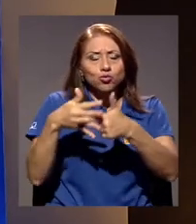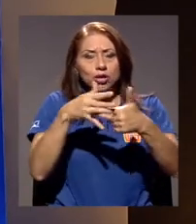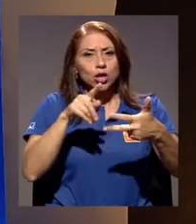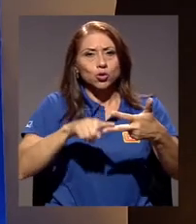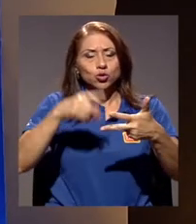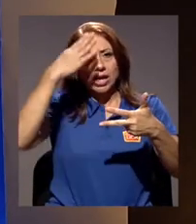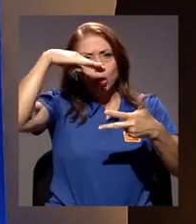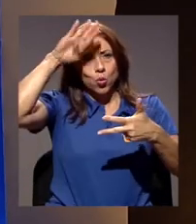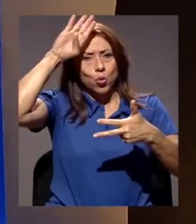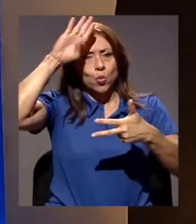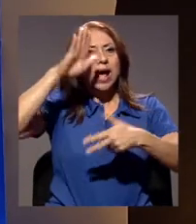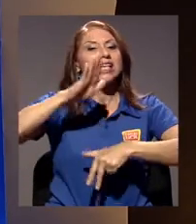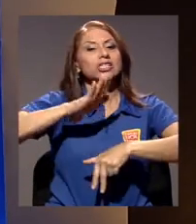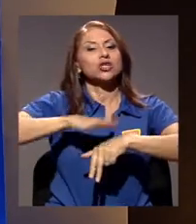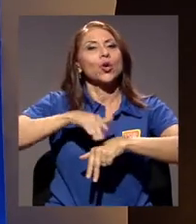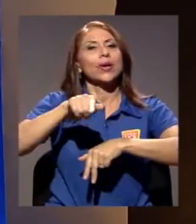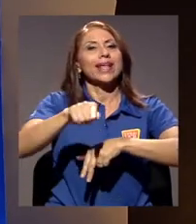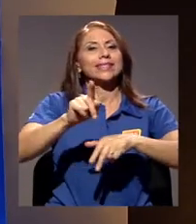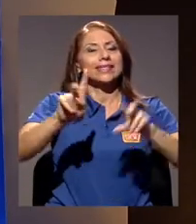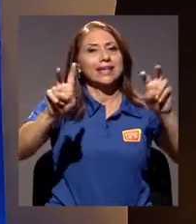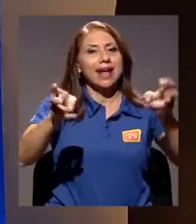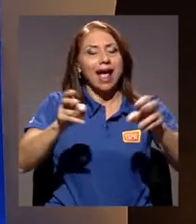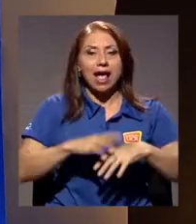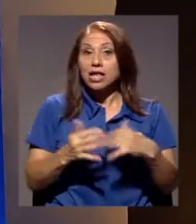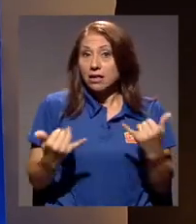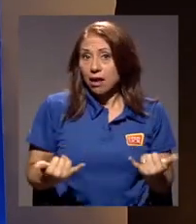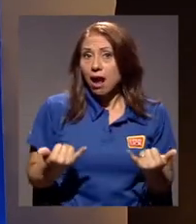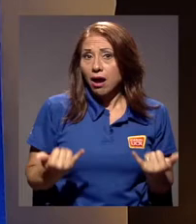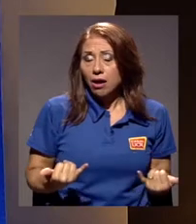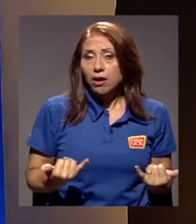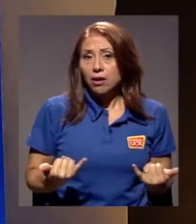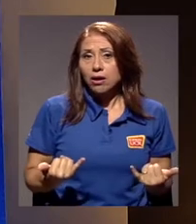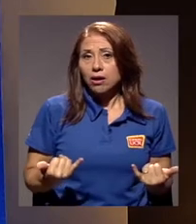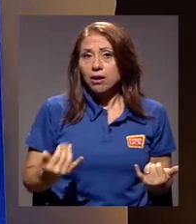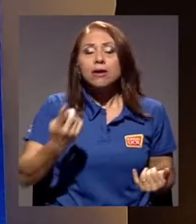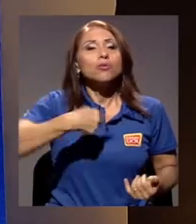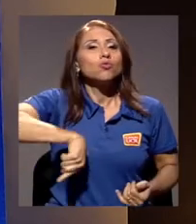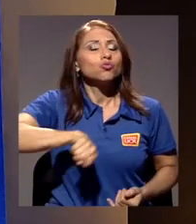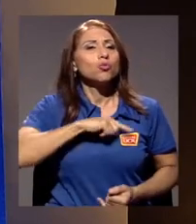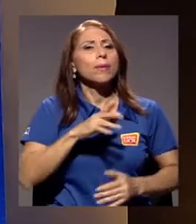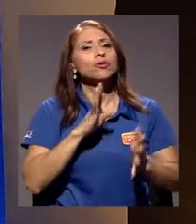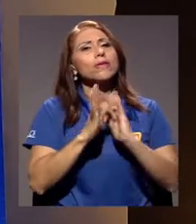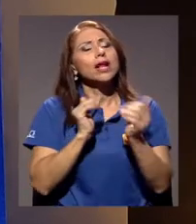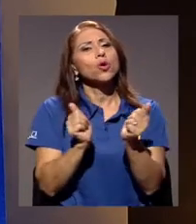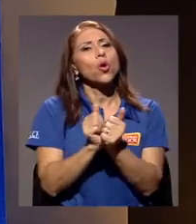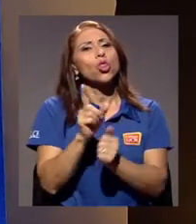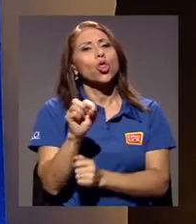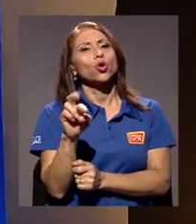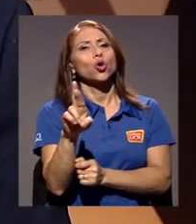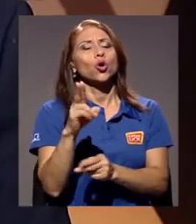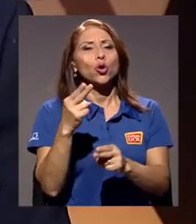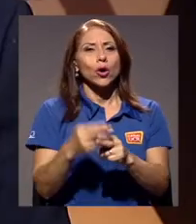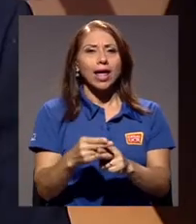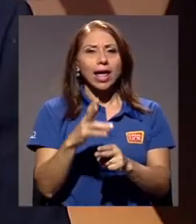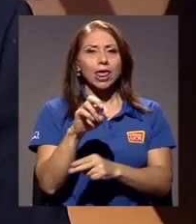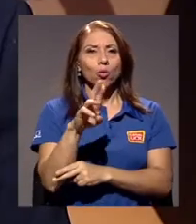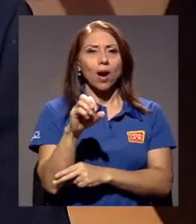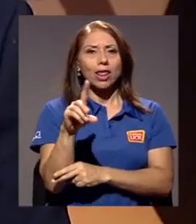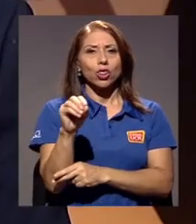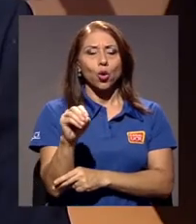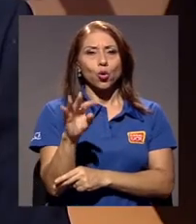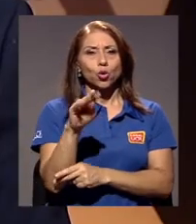sobre este campo y ahora vamos a conversar con el doctor eduardo torres cuevas